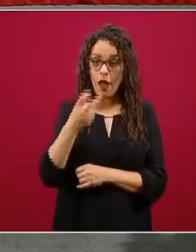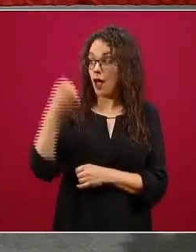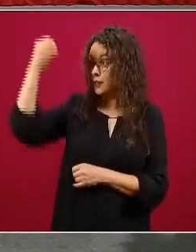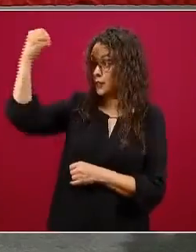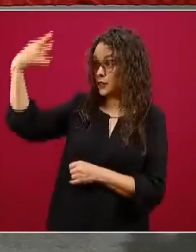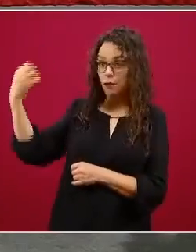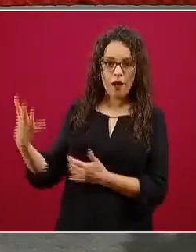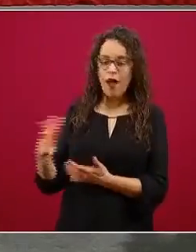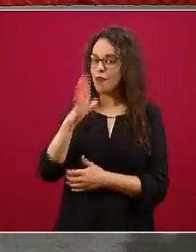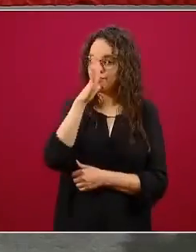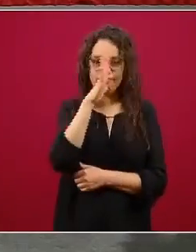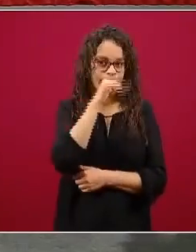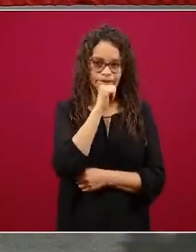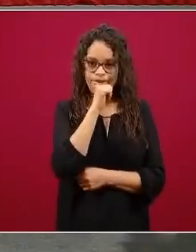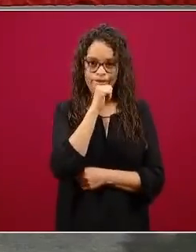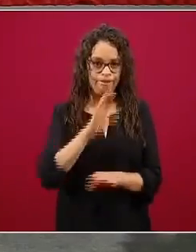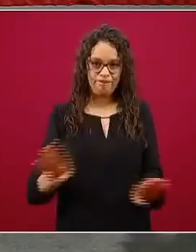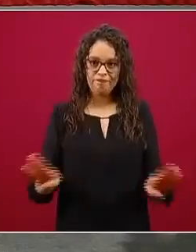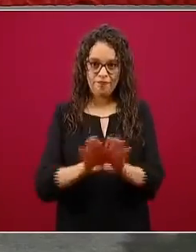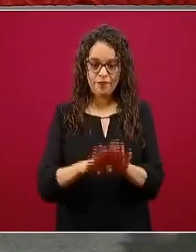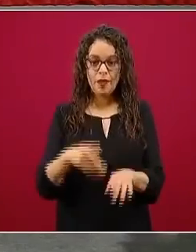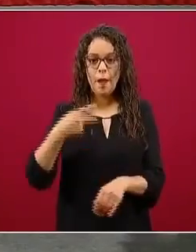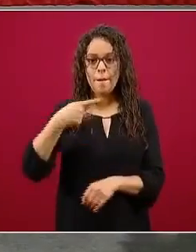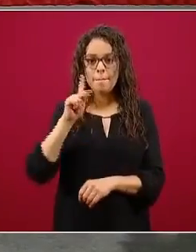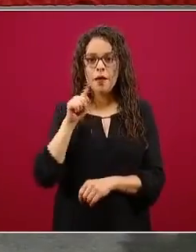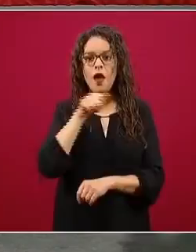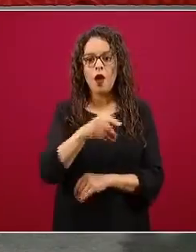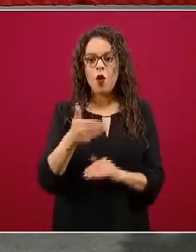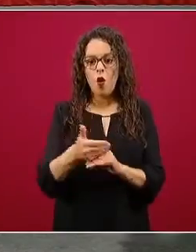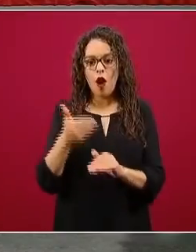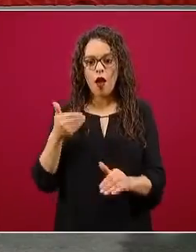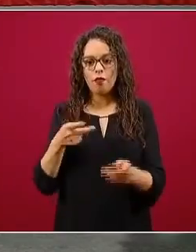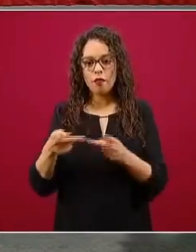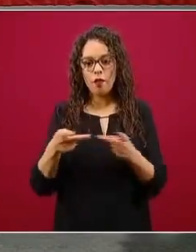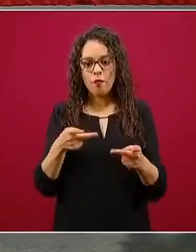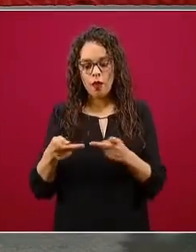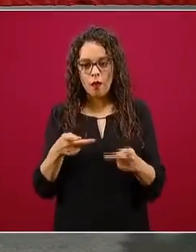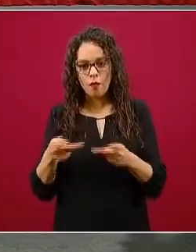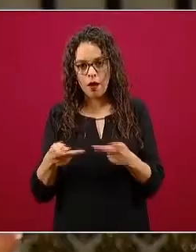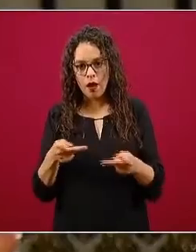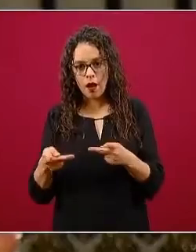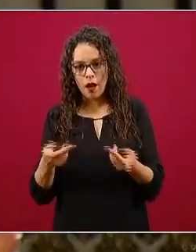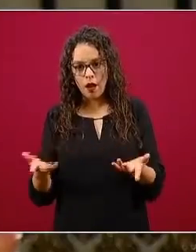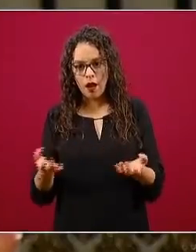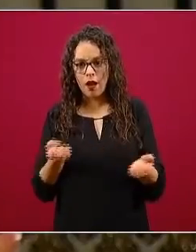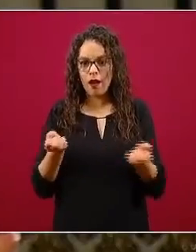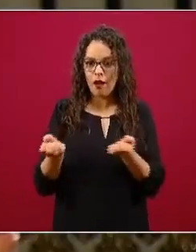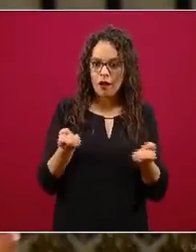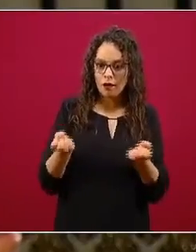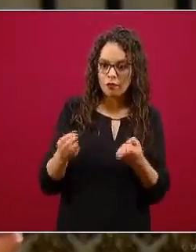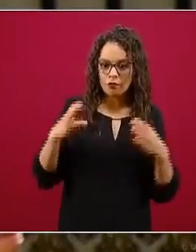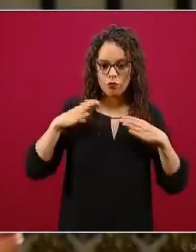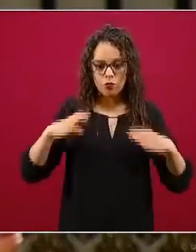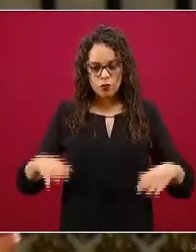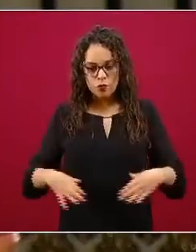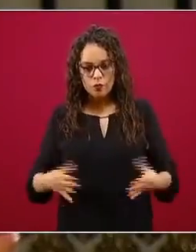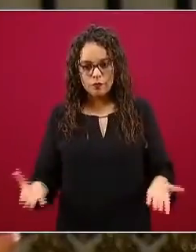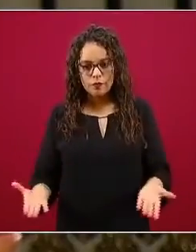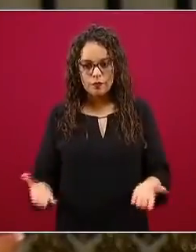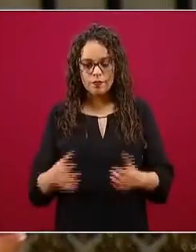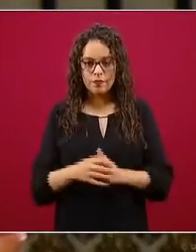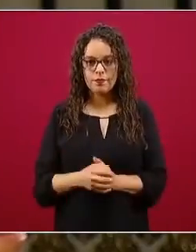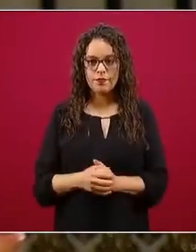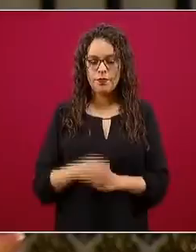nada. Pero los entrenamientos, ¿se ha acercado gente de la Liga ONEFA a ustedes para ver lo de los entrenamientos? En Estados Unidos se